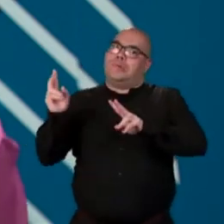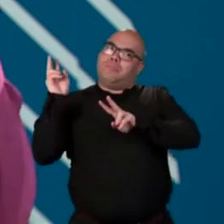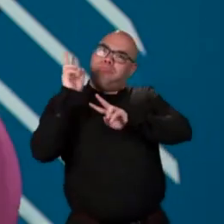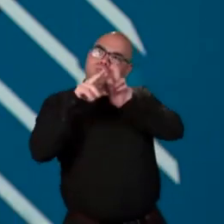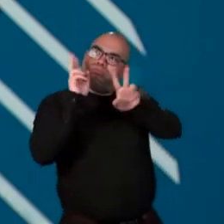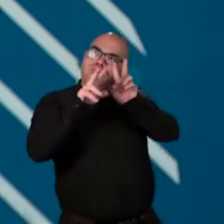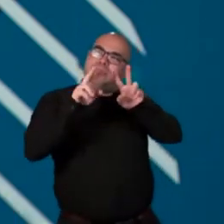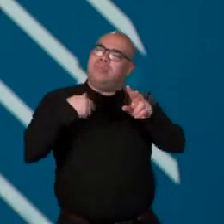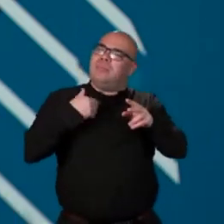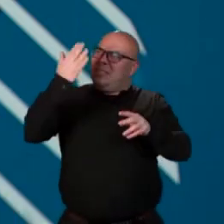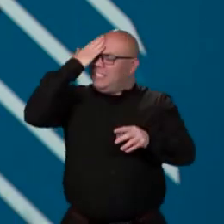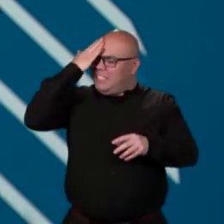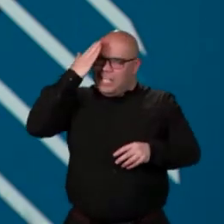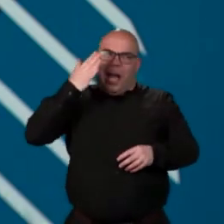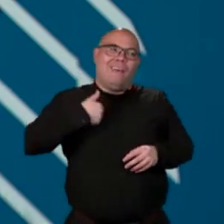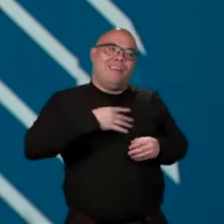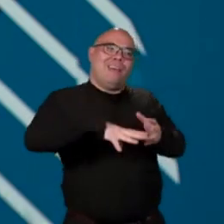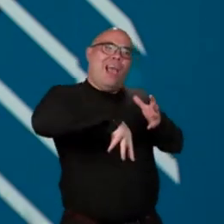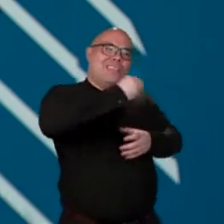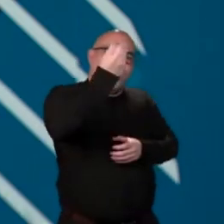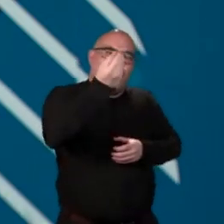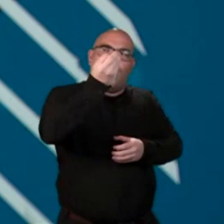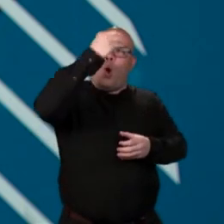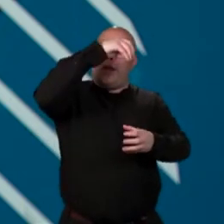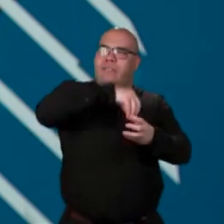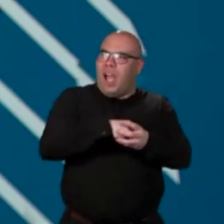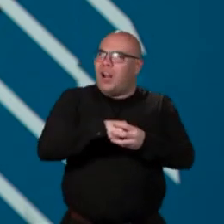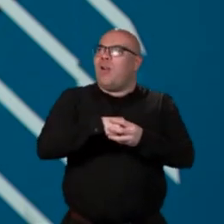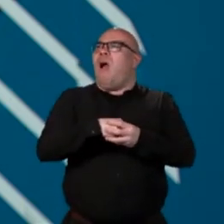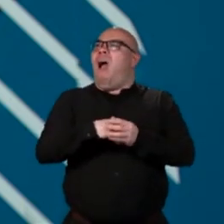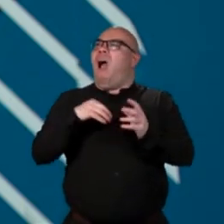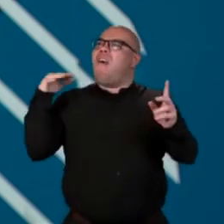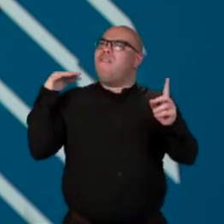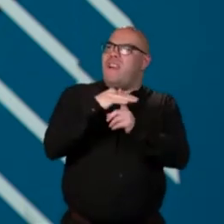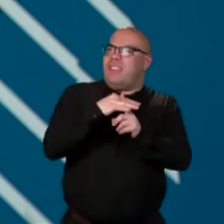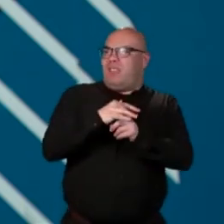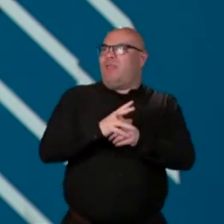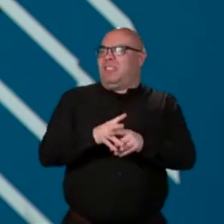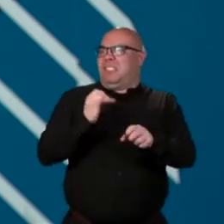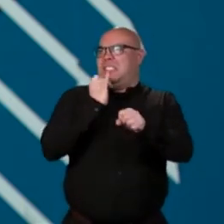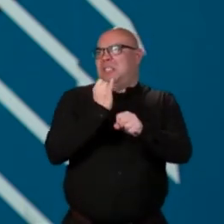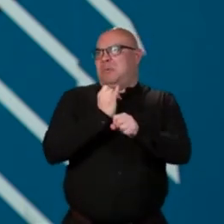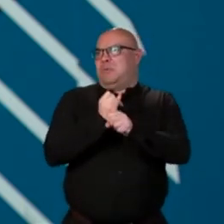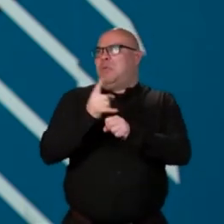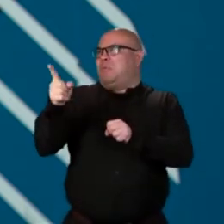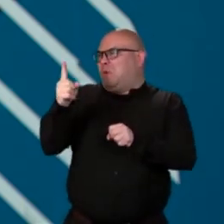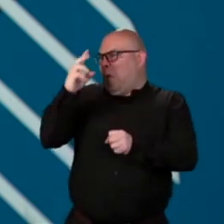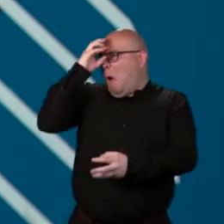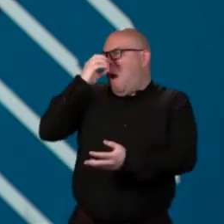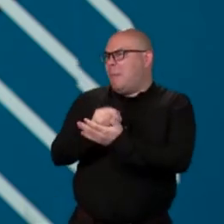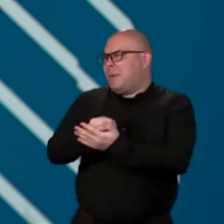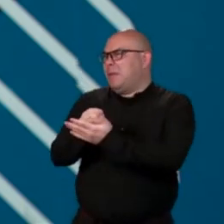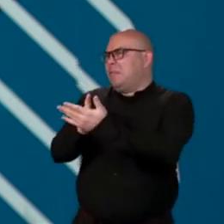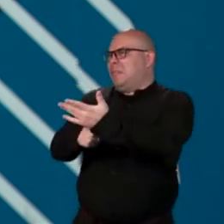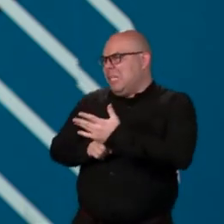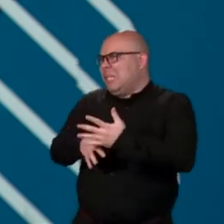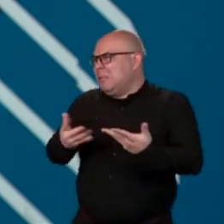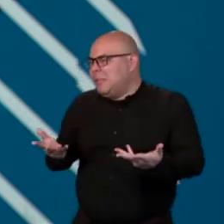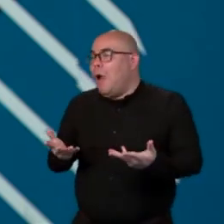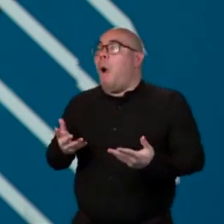ir afectando externos, internamente a las instituciones y cómo han